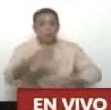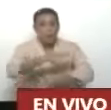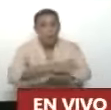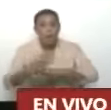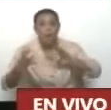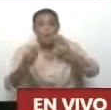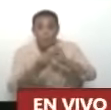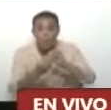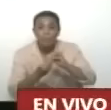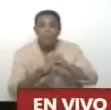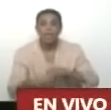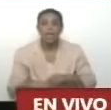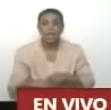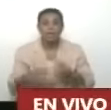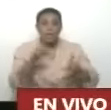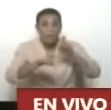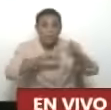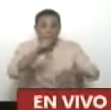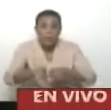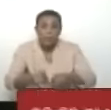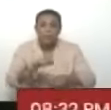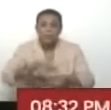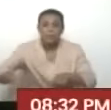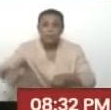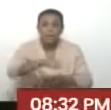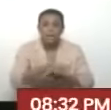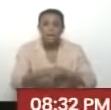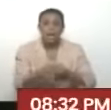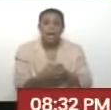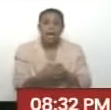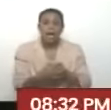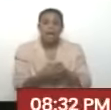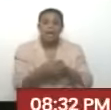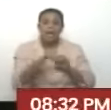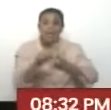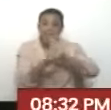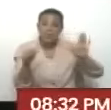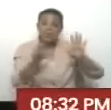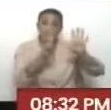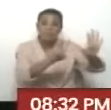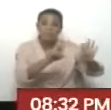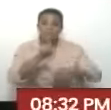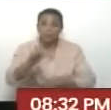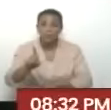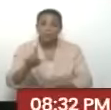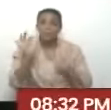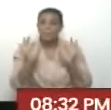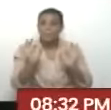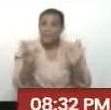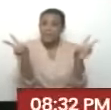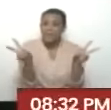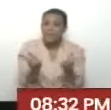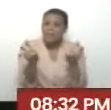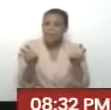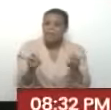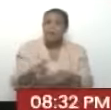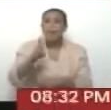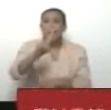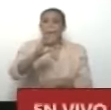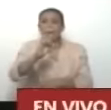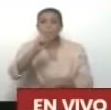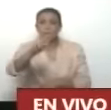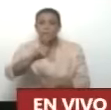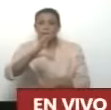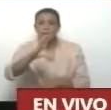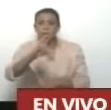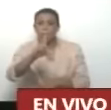vinculante de los referendos consultivos. El artículo 71 es muy claro también. En los temas de especial trascendencia se debe consultar